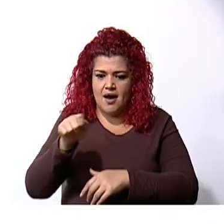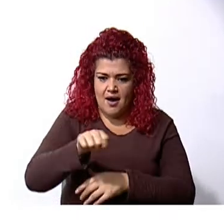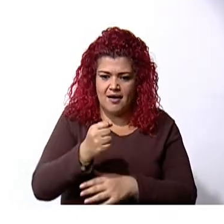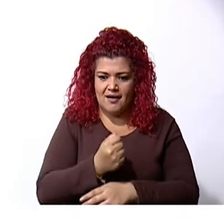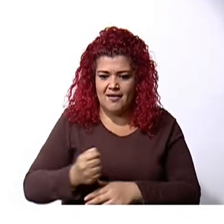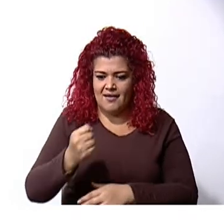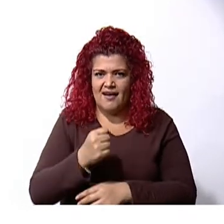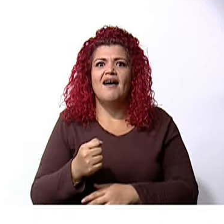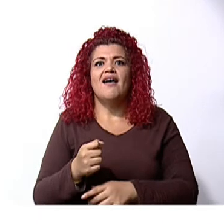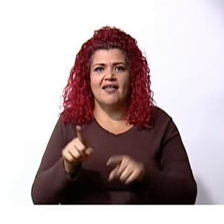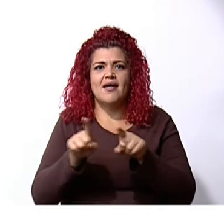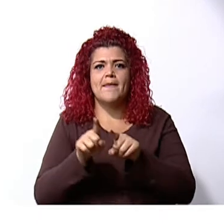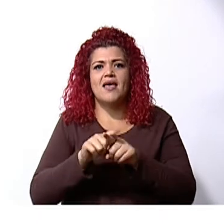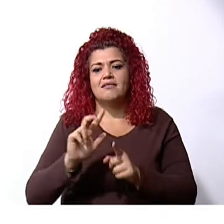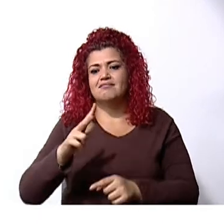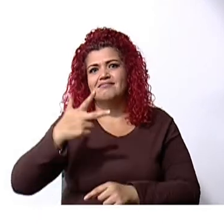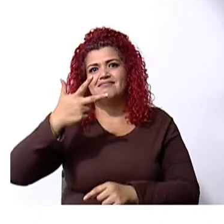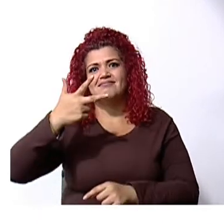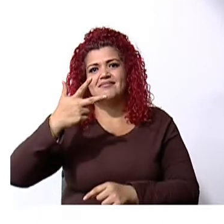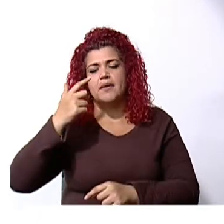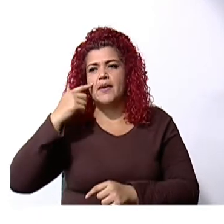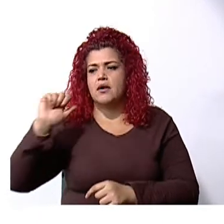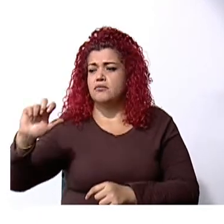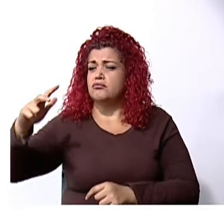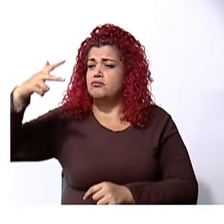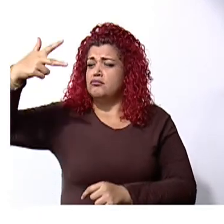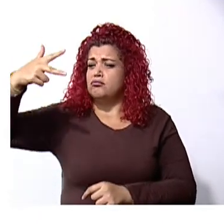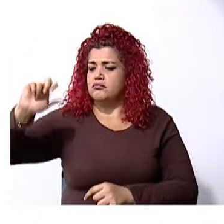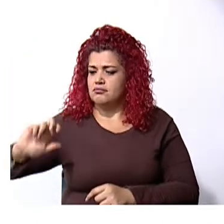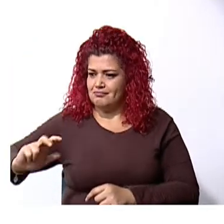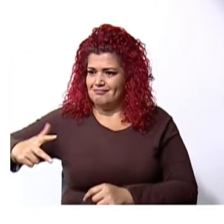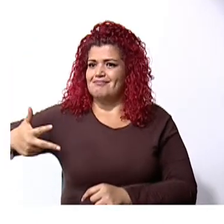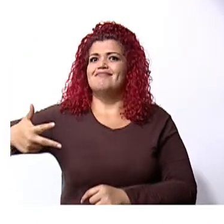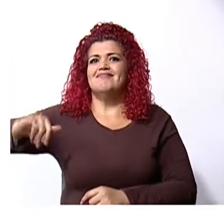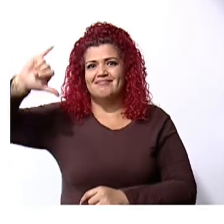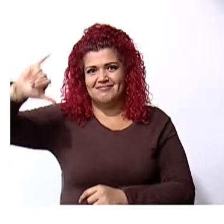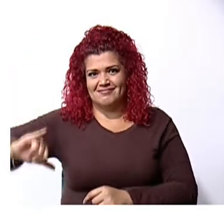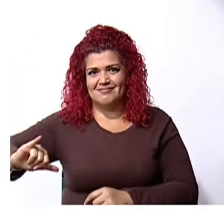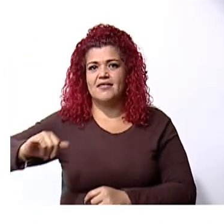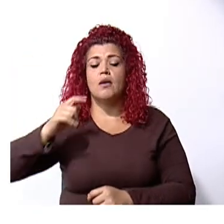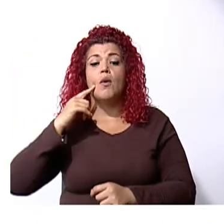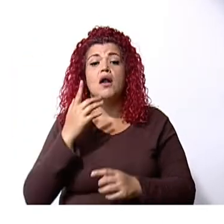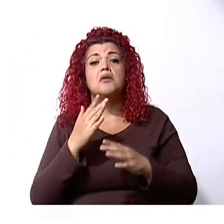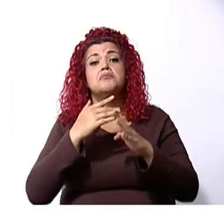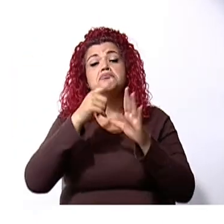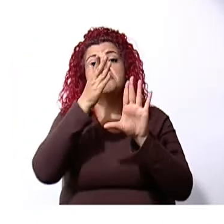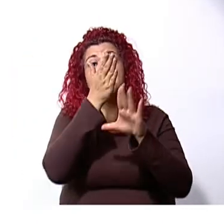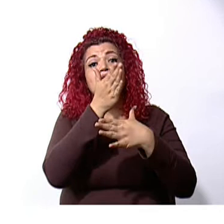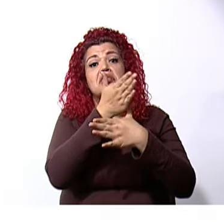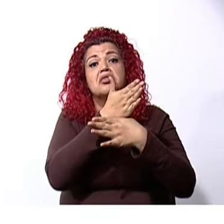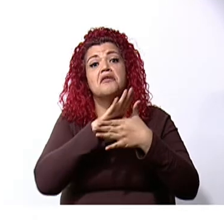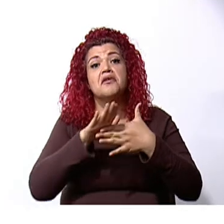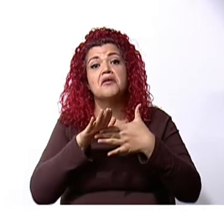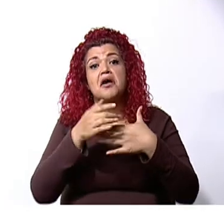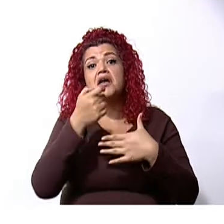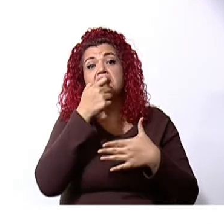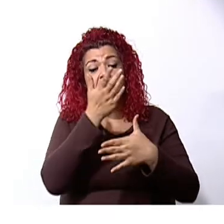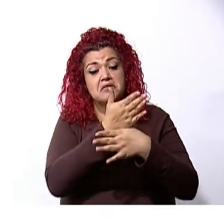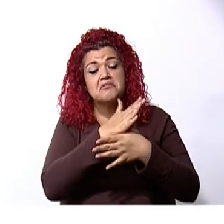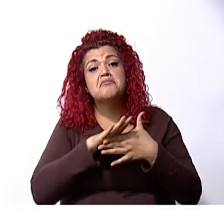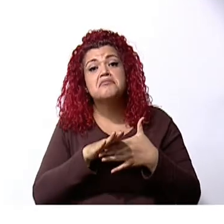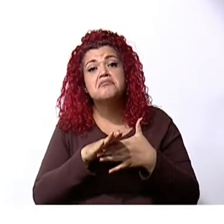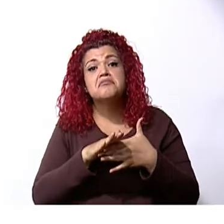cantidad de harina. Cuando dividimos la cantidad de galletas, como lo hicimos ahorita,